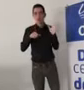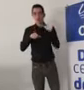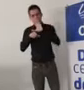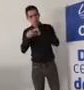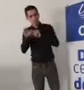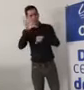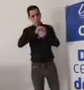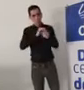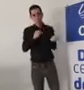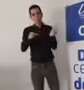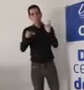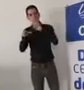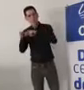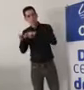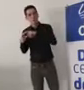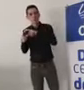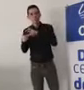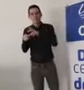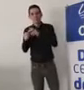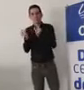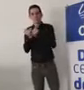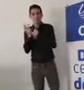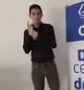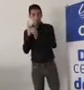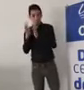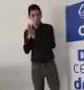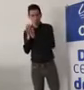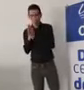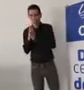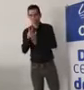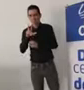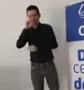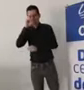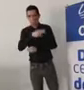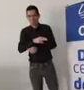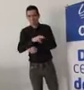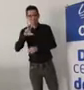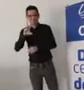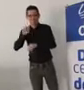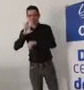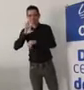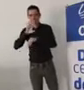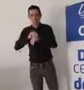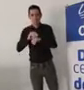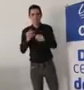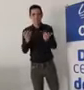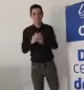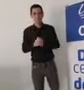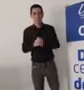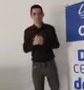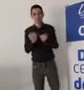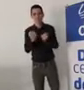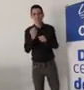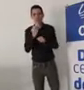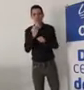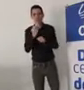hay una generación como la nuestra que está demandando tantos cambios y tantas reformas y ajustes constitucionales, legales,